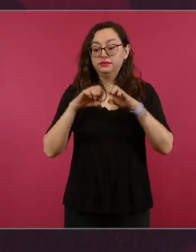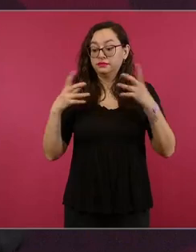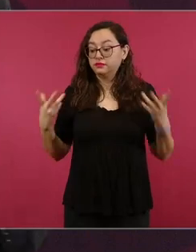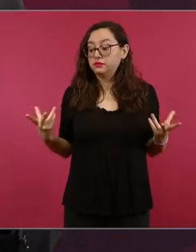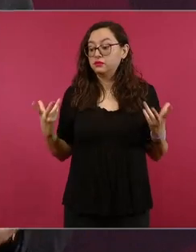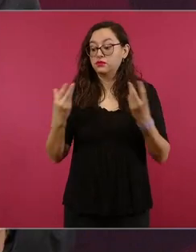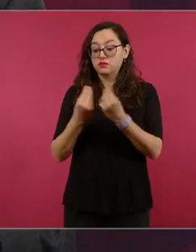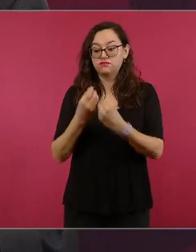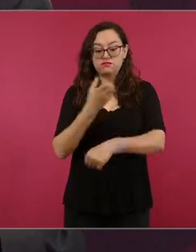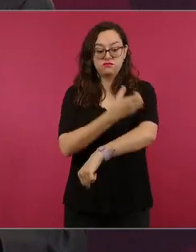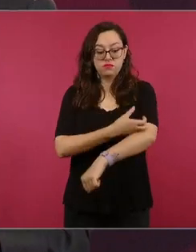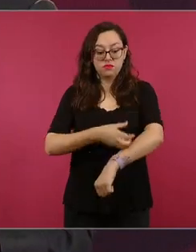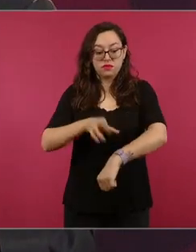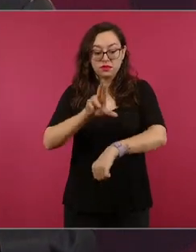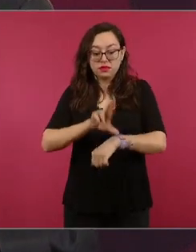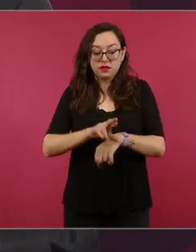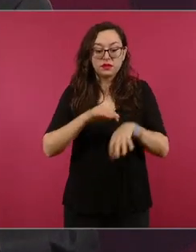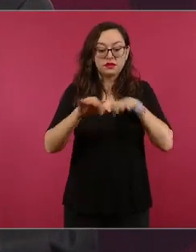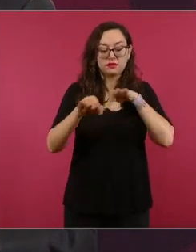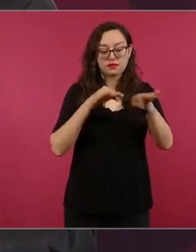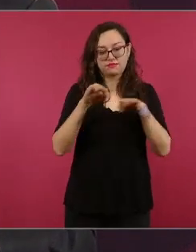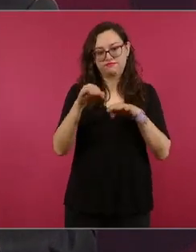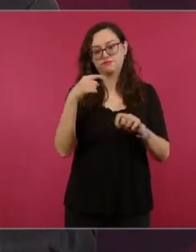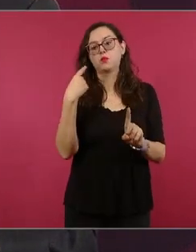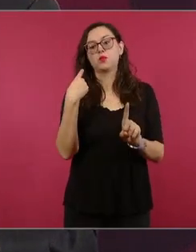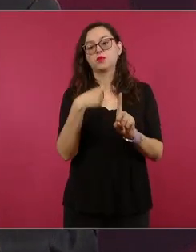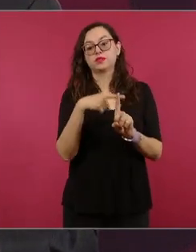Otro elemento a favor,